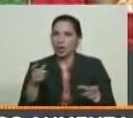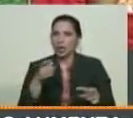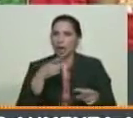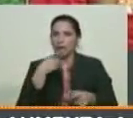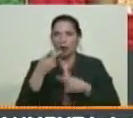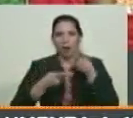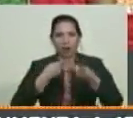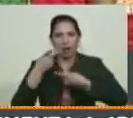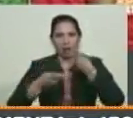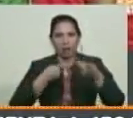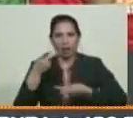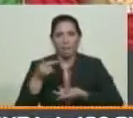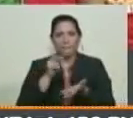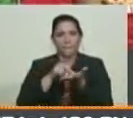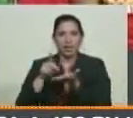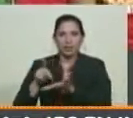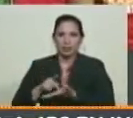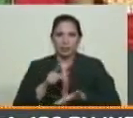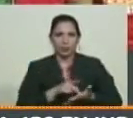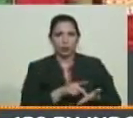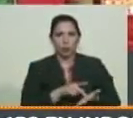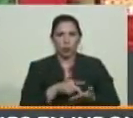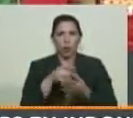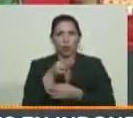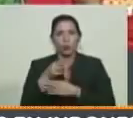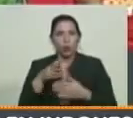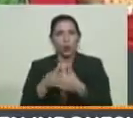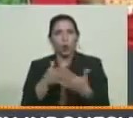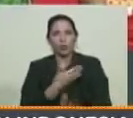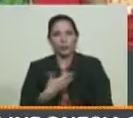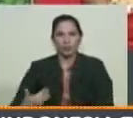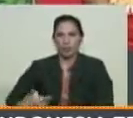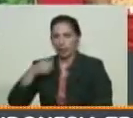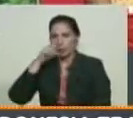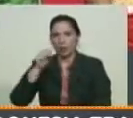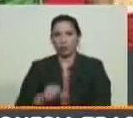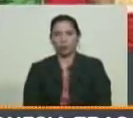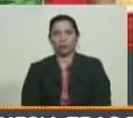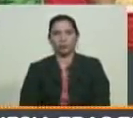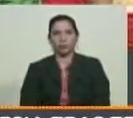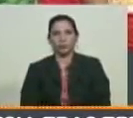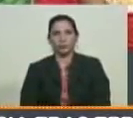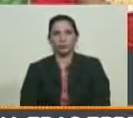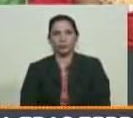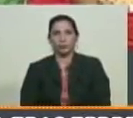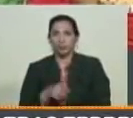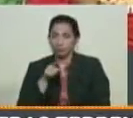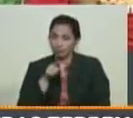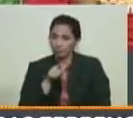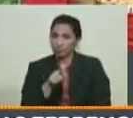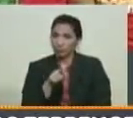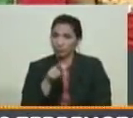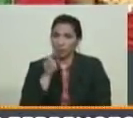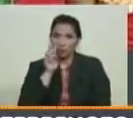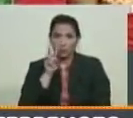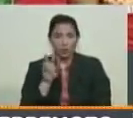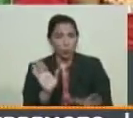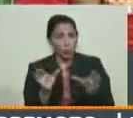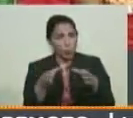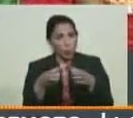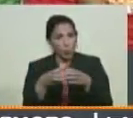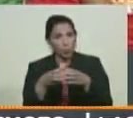el magnicidio frustrado contra el presidente Nicolás Maduro. Aún así, habiendo grupos que se atribuyen